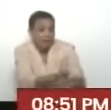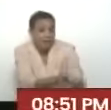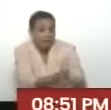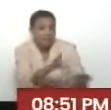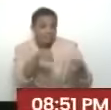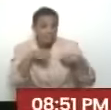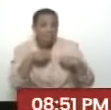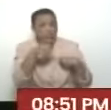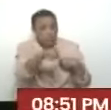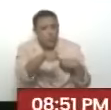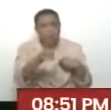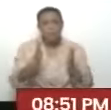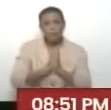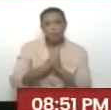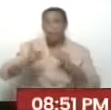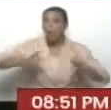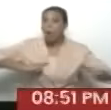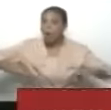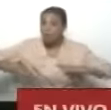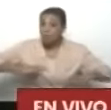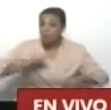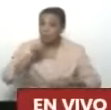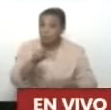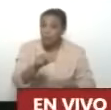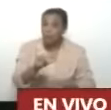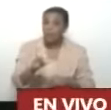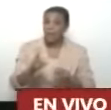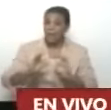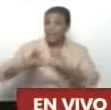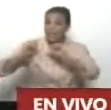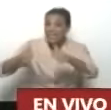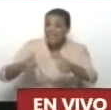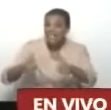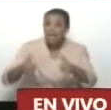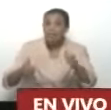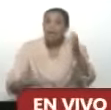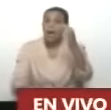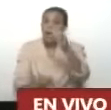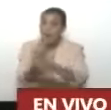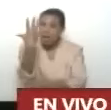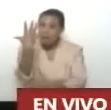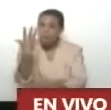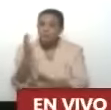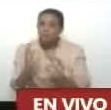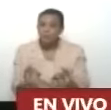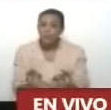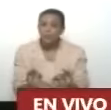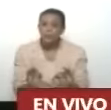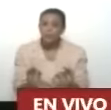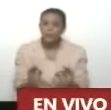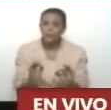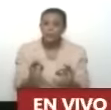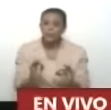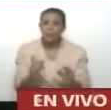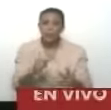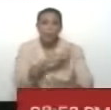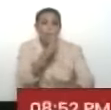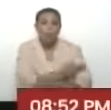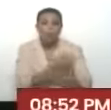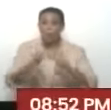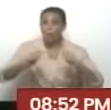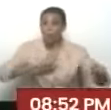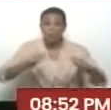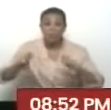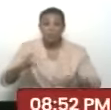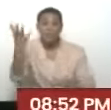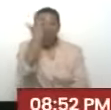Yo quisiera que tú coordinaras el inicio de la construcción de un poderoso movimiento